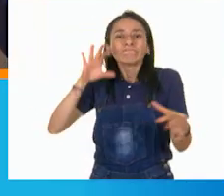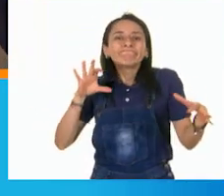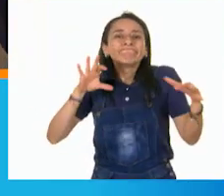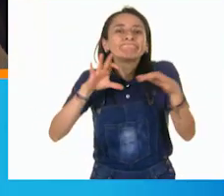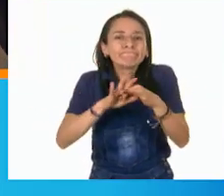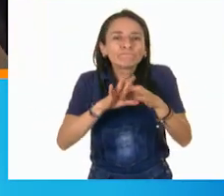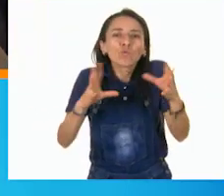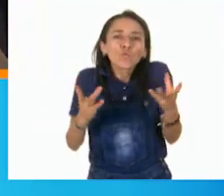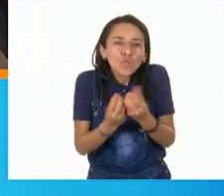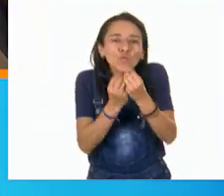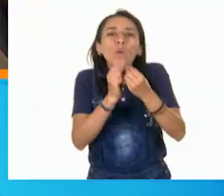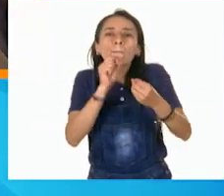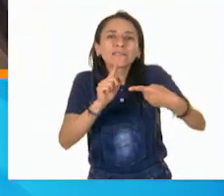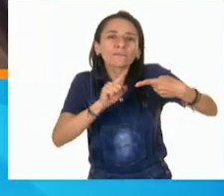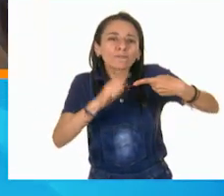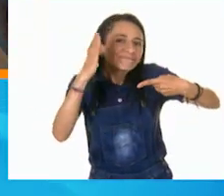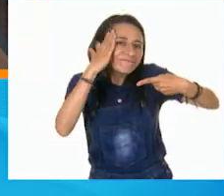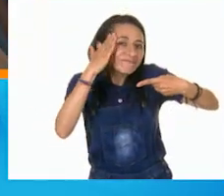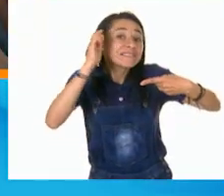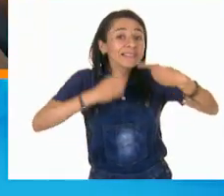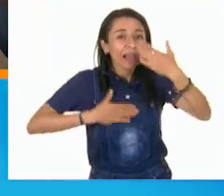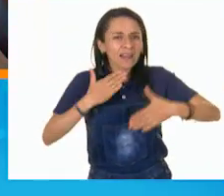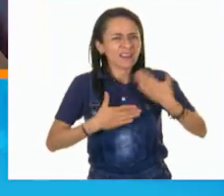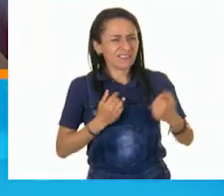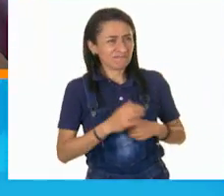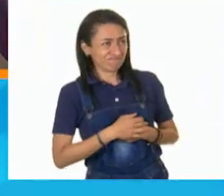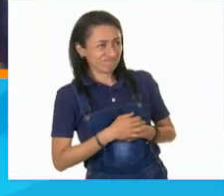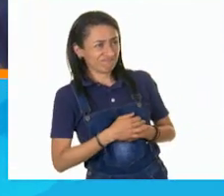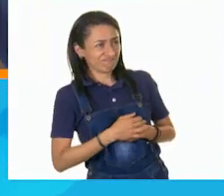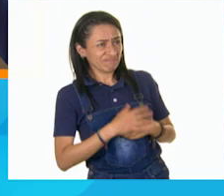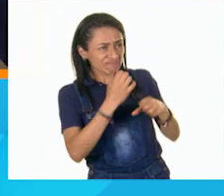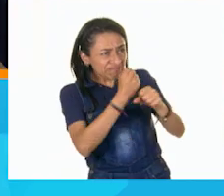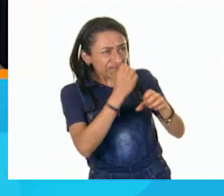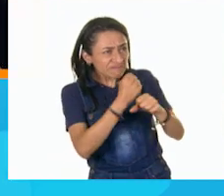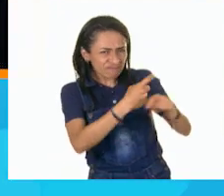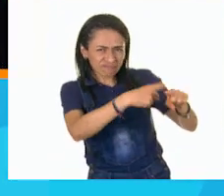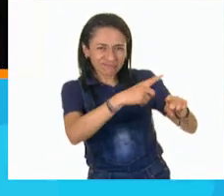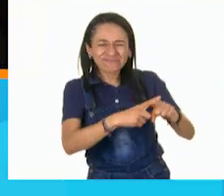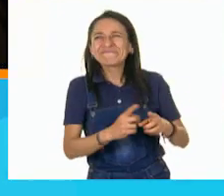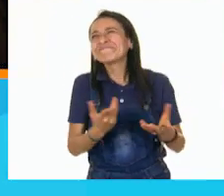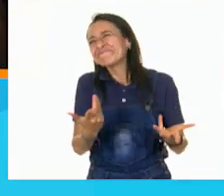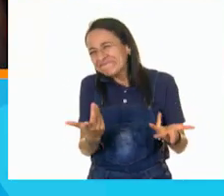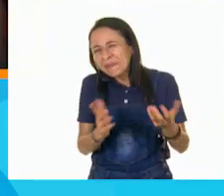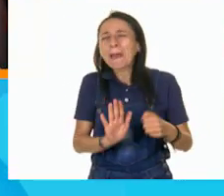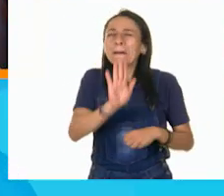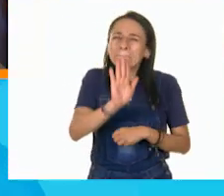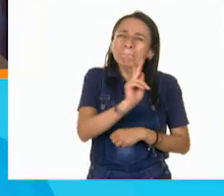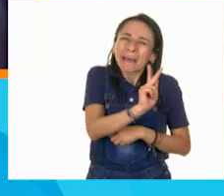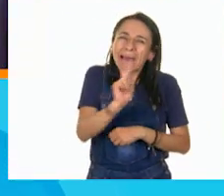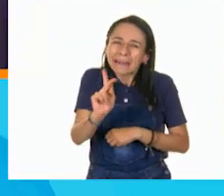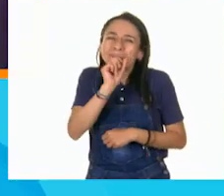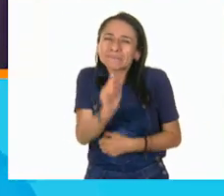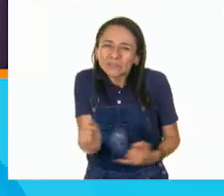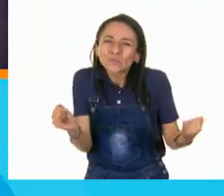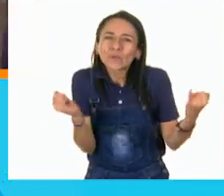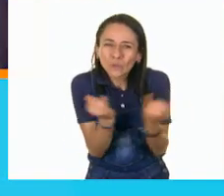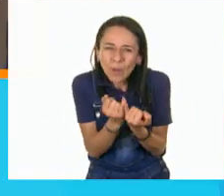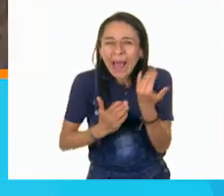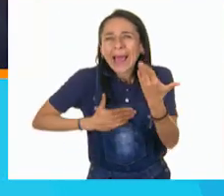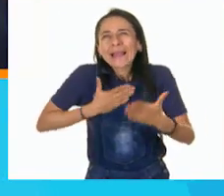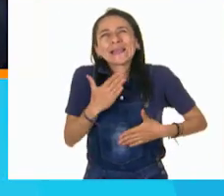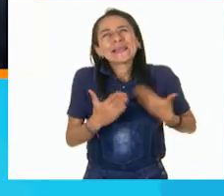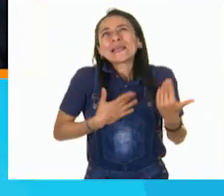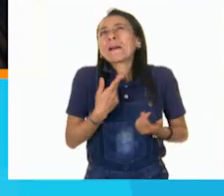palabritas! Bueno, es que se parecen a la alegría, pero no son exactamente alegría, son como